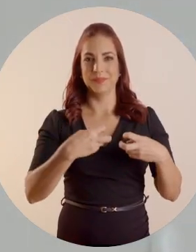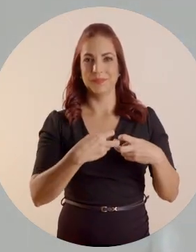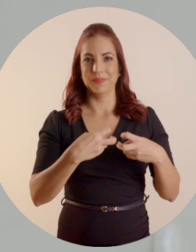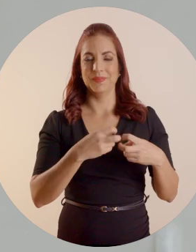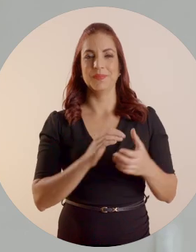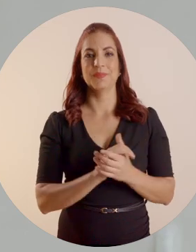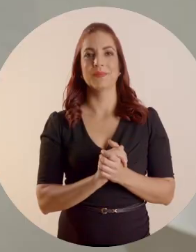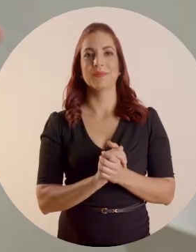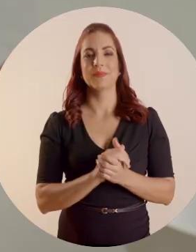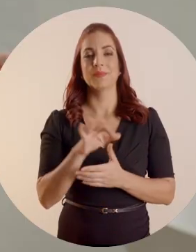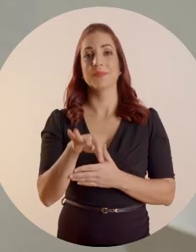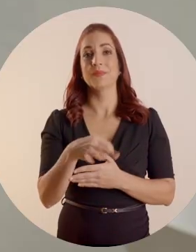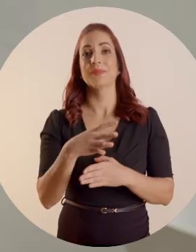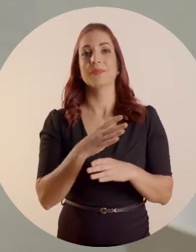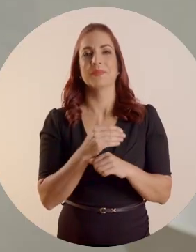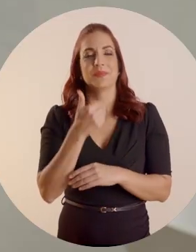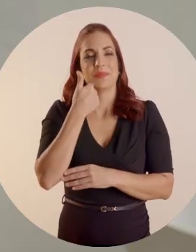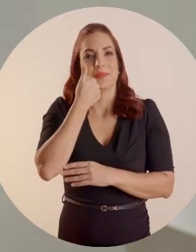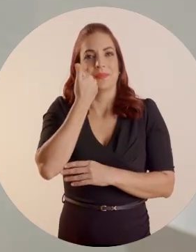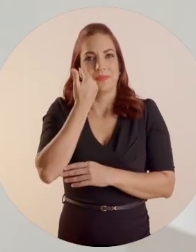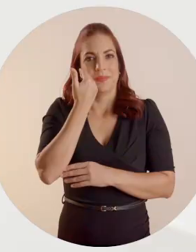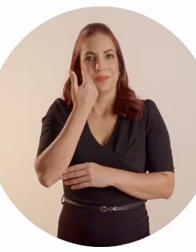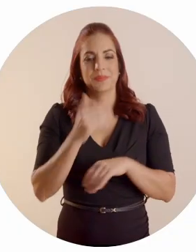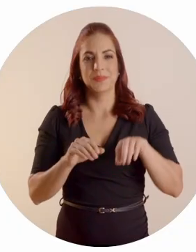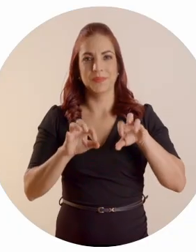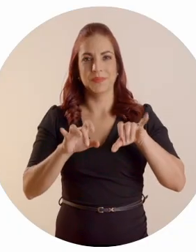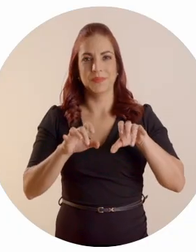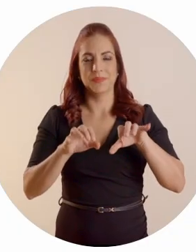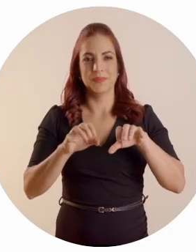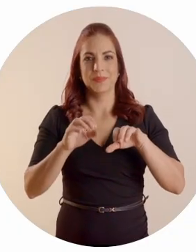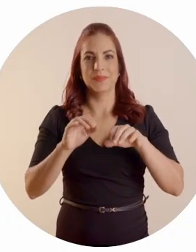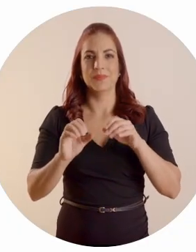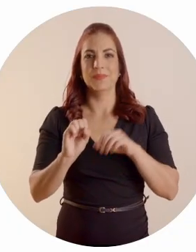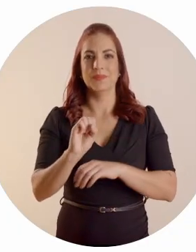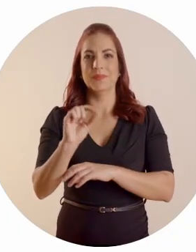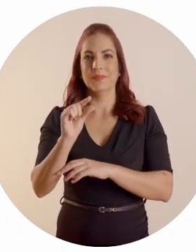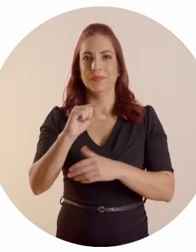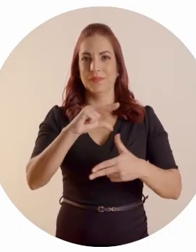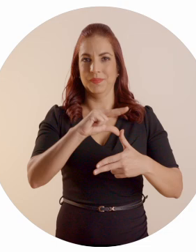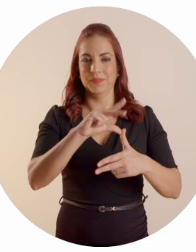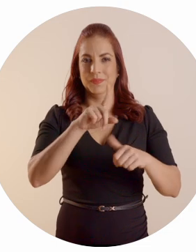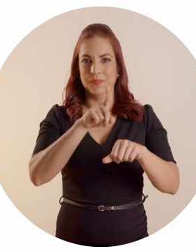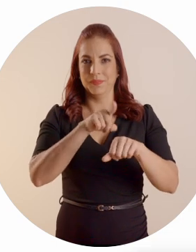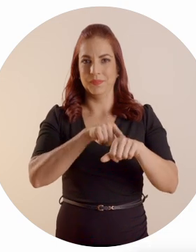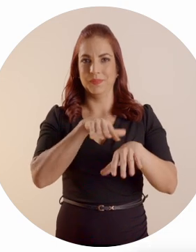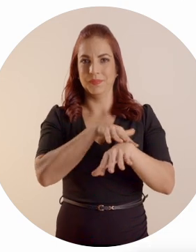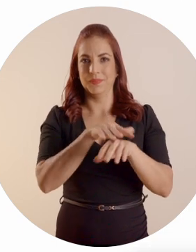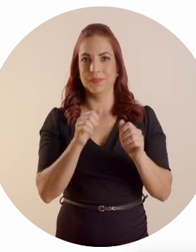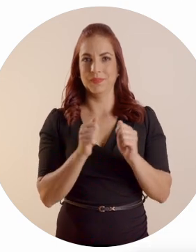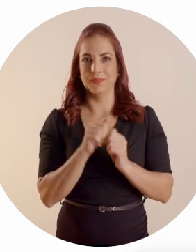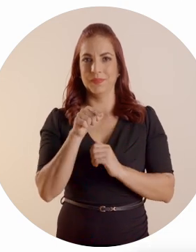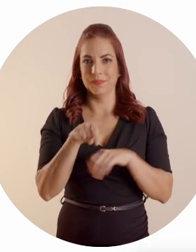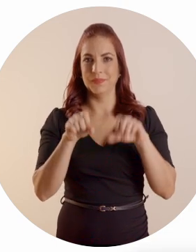residuos electrónicos. La manera de realizarlo es sencilla. Ingresa a Samsung Latin y haz clic en la sección